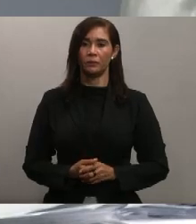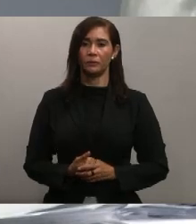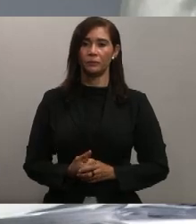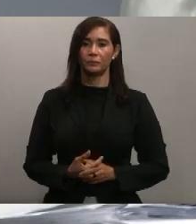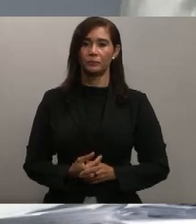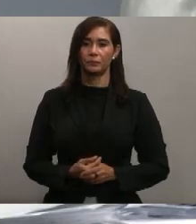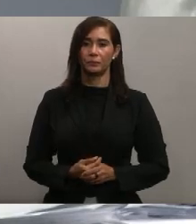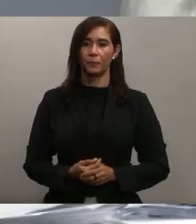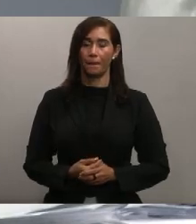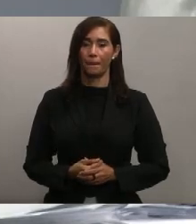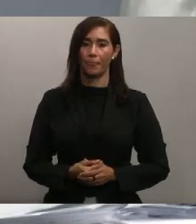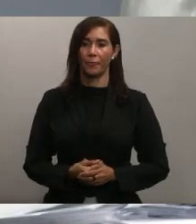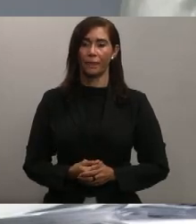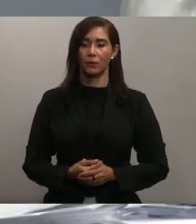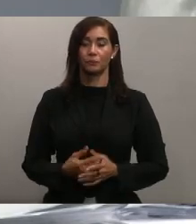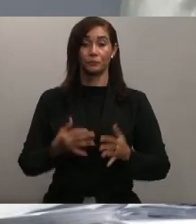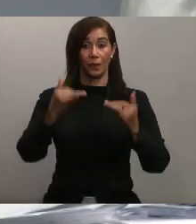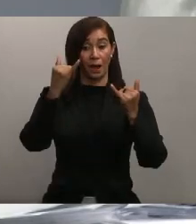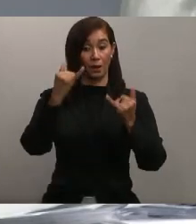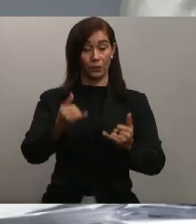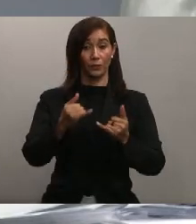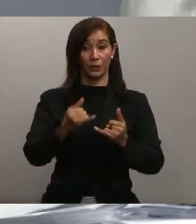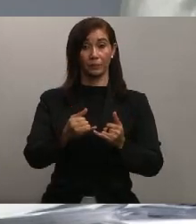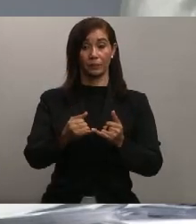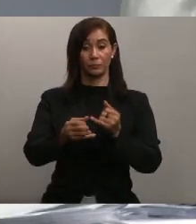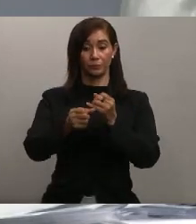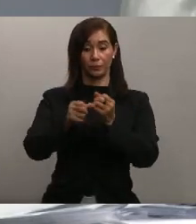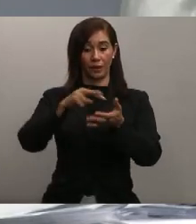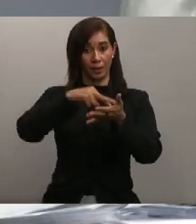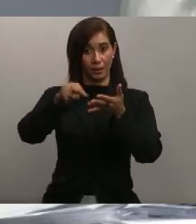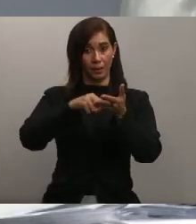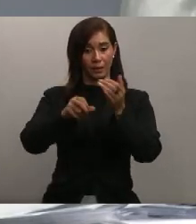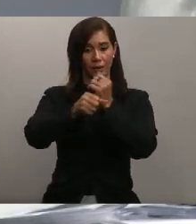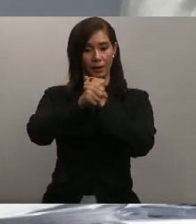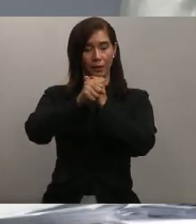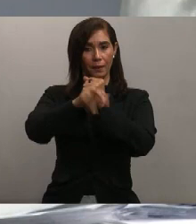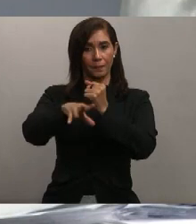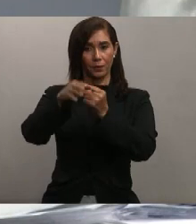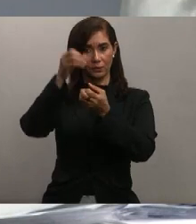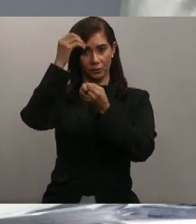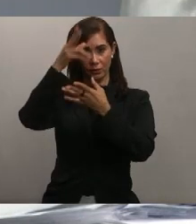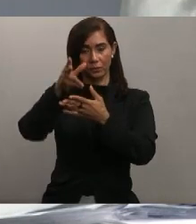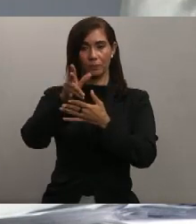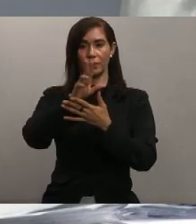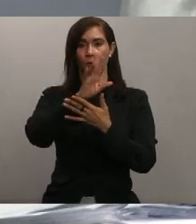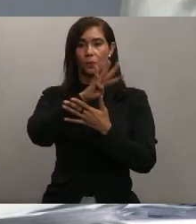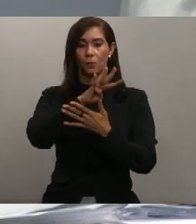pasamos a dar lectura al boletín número 43.